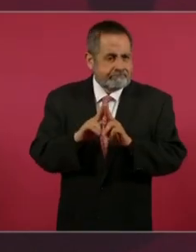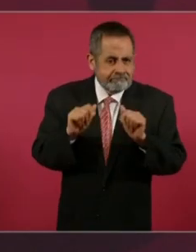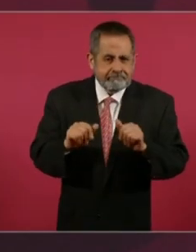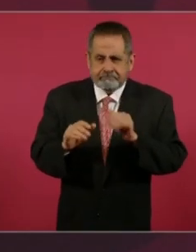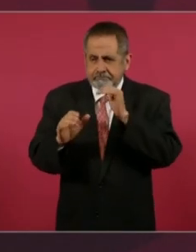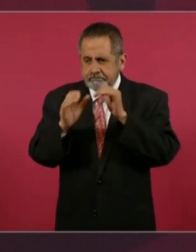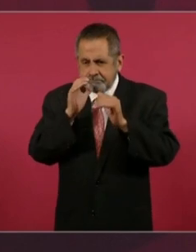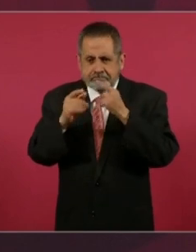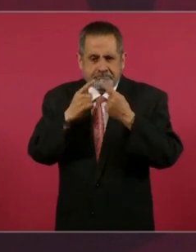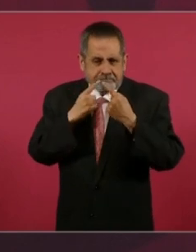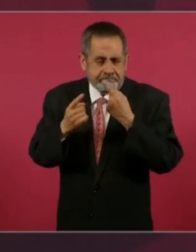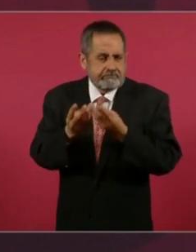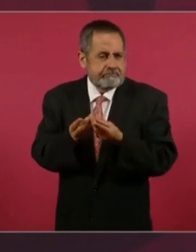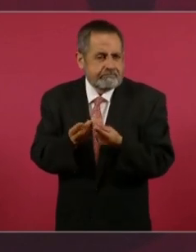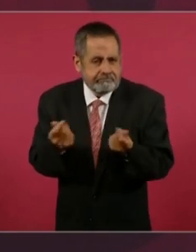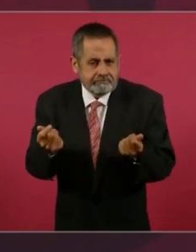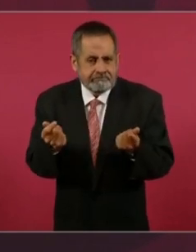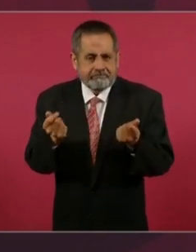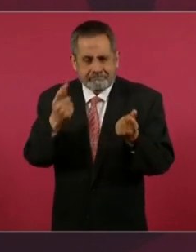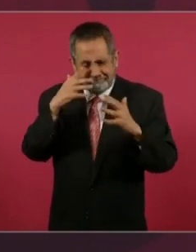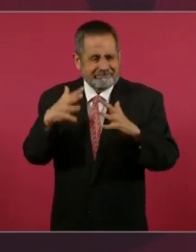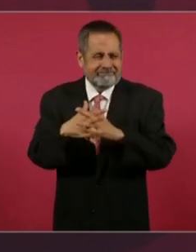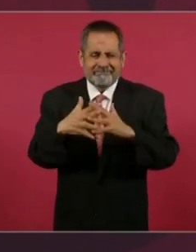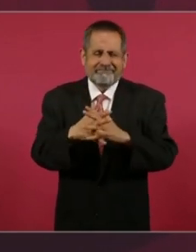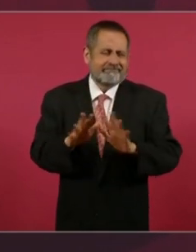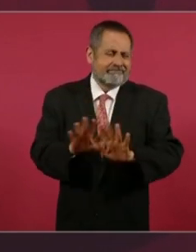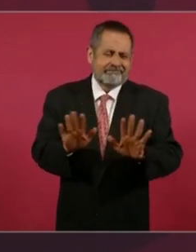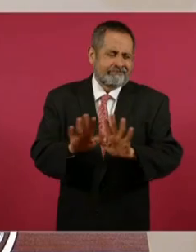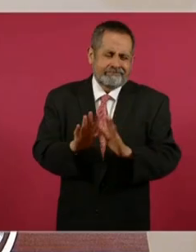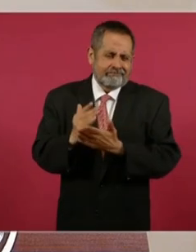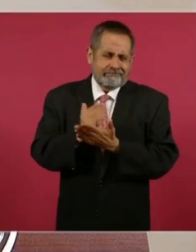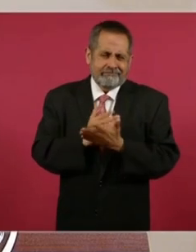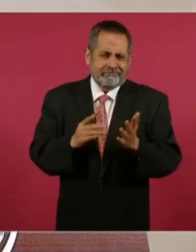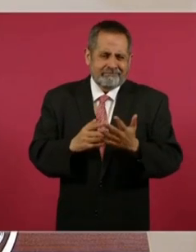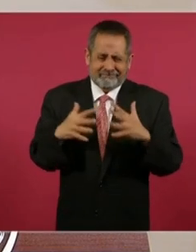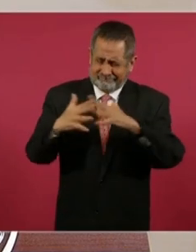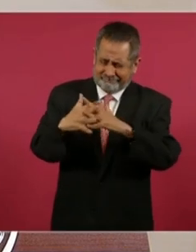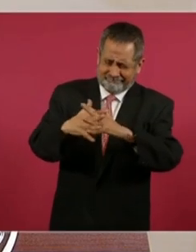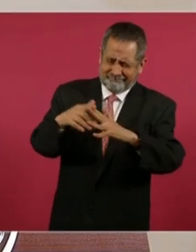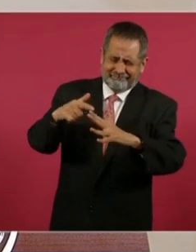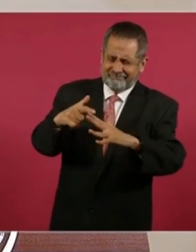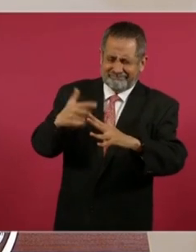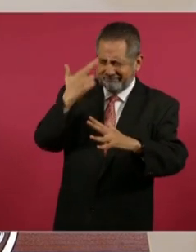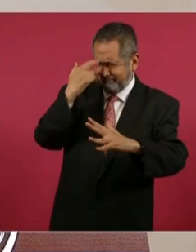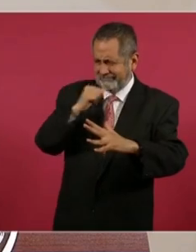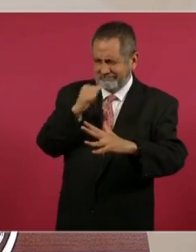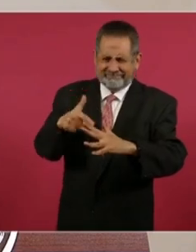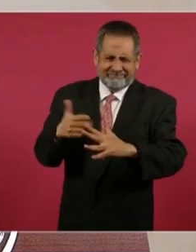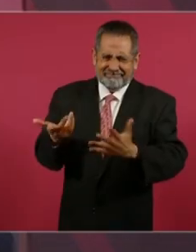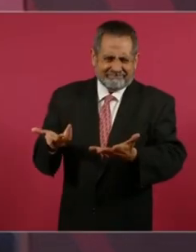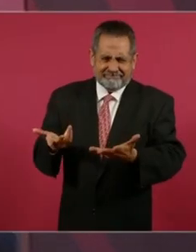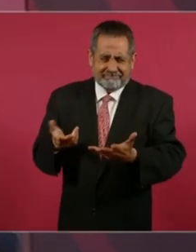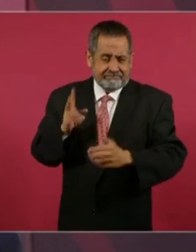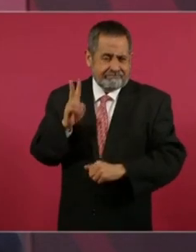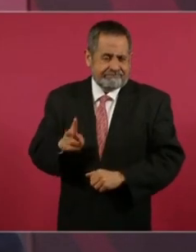el diálogo y evitar la guerra, que eso es lo más irracional. Da mucha tristeza.